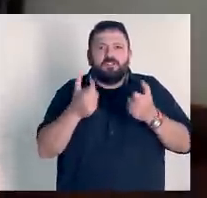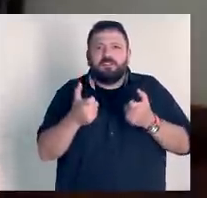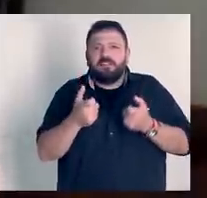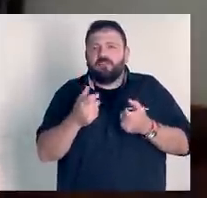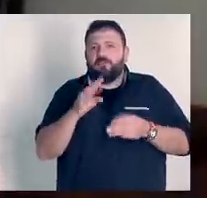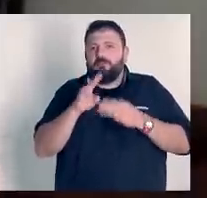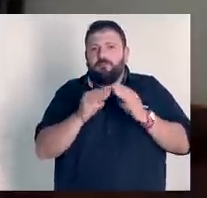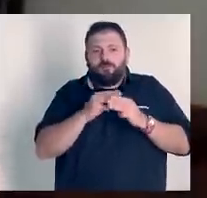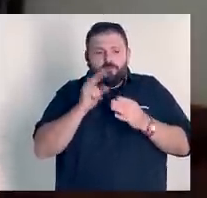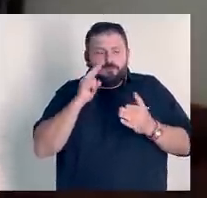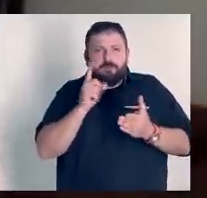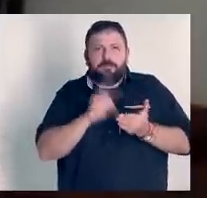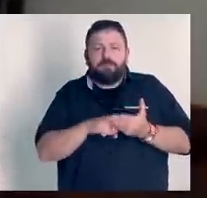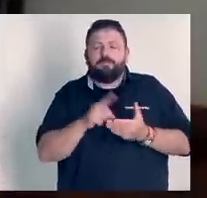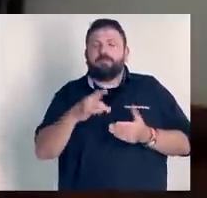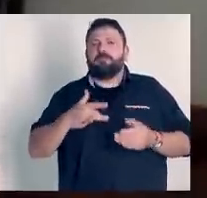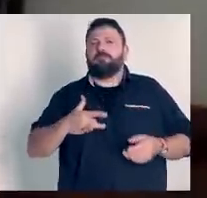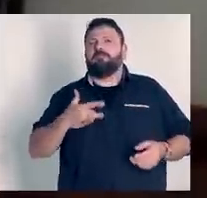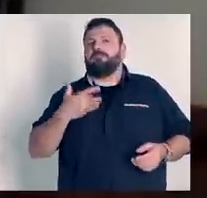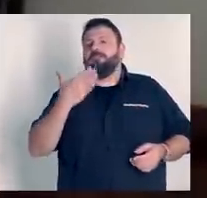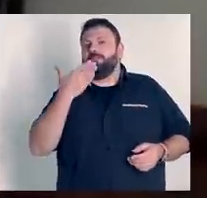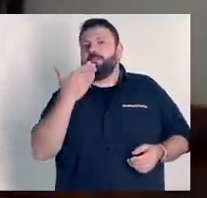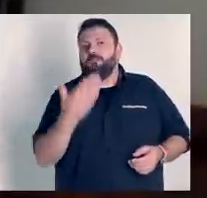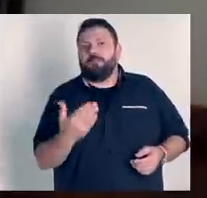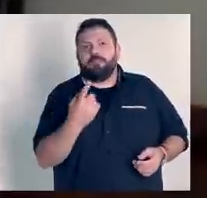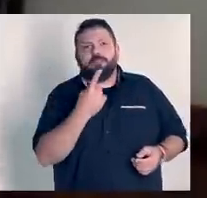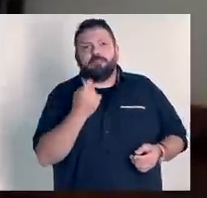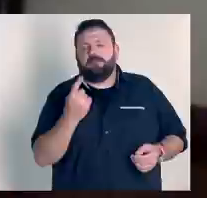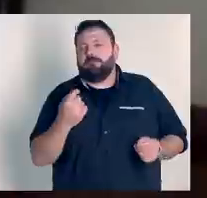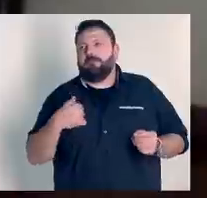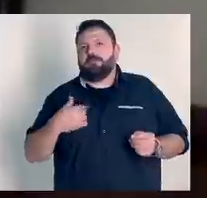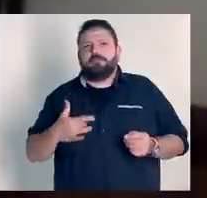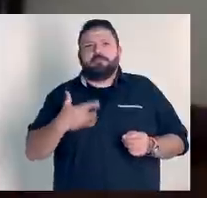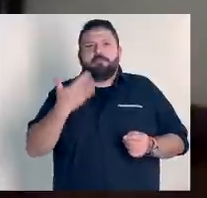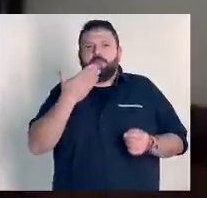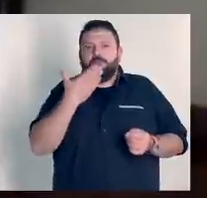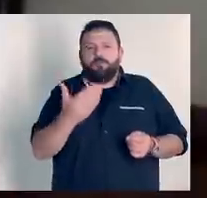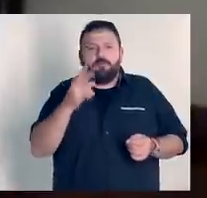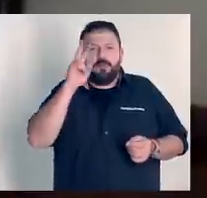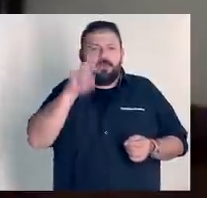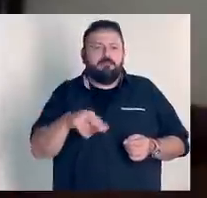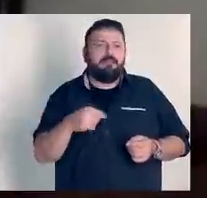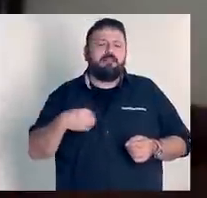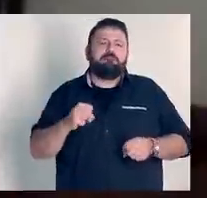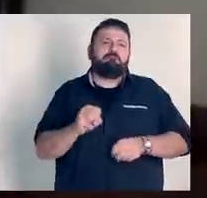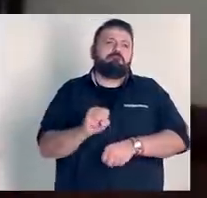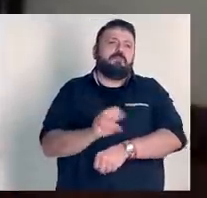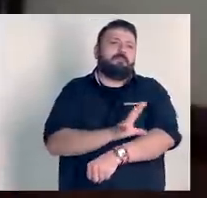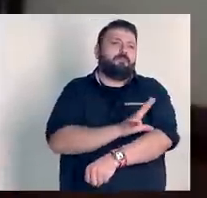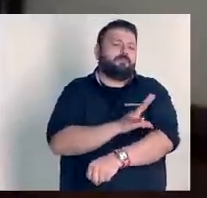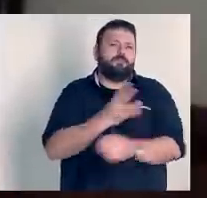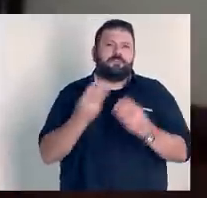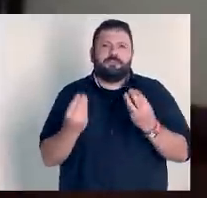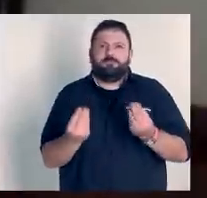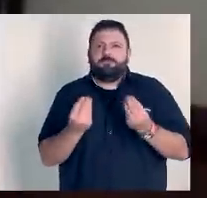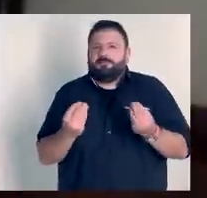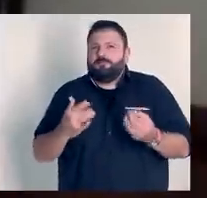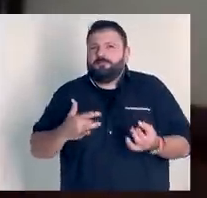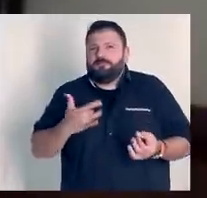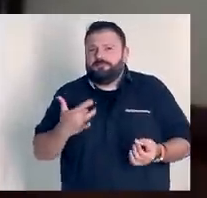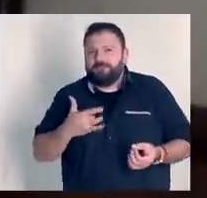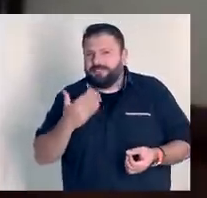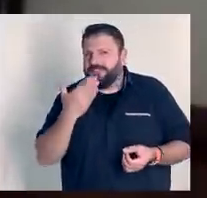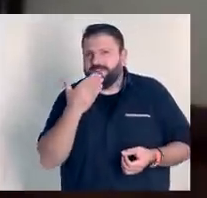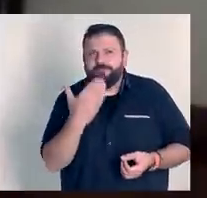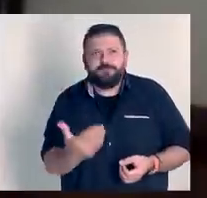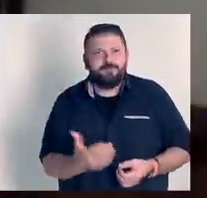en la bolsa, pues la verdad es que 100 pesos se convierte en un universo. Me emocioné mucho y eso hizo que dijera,